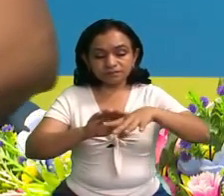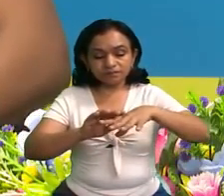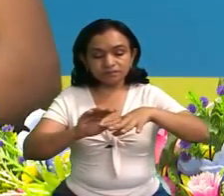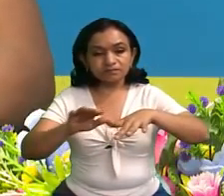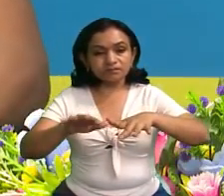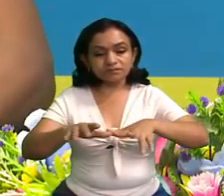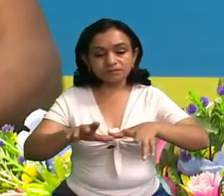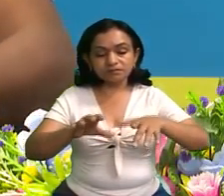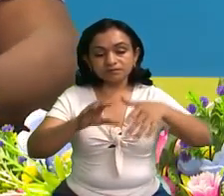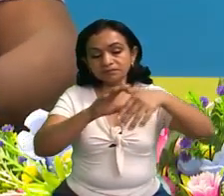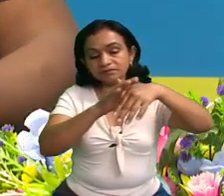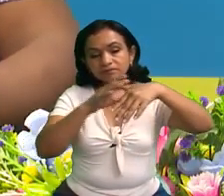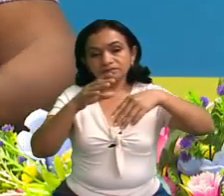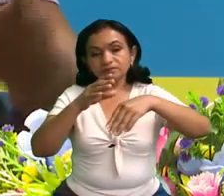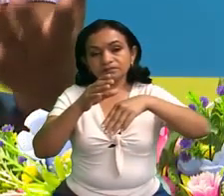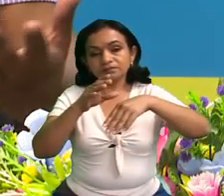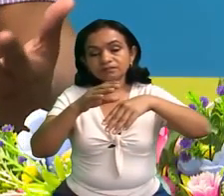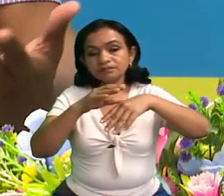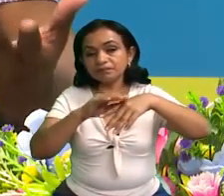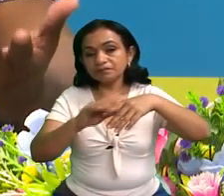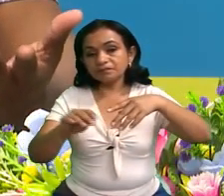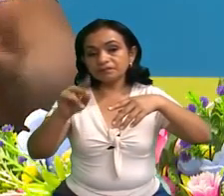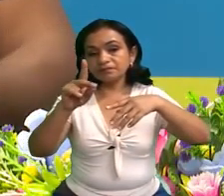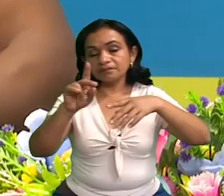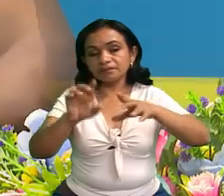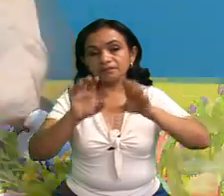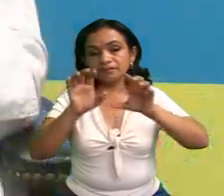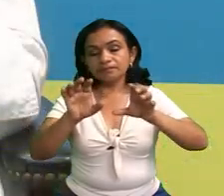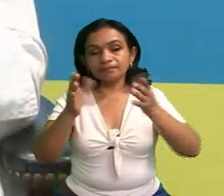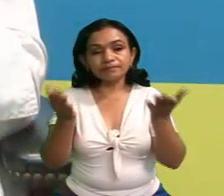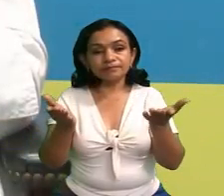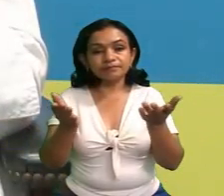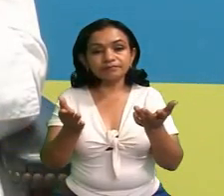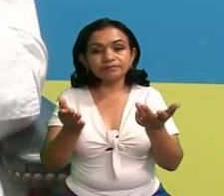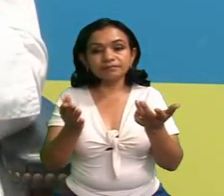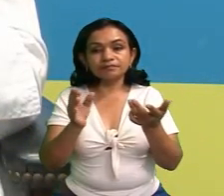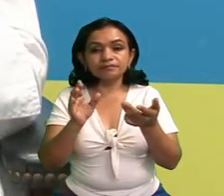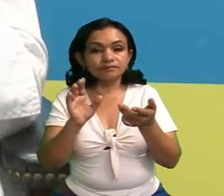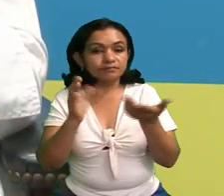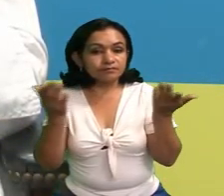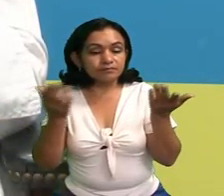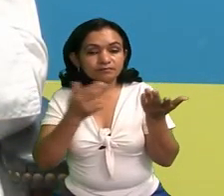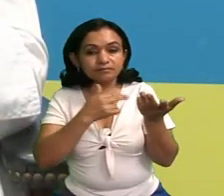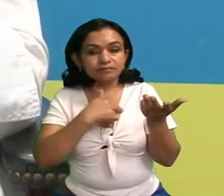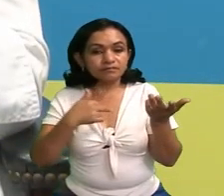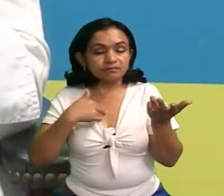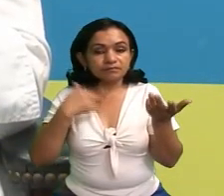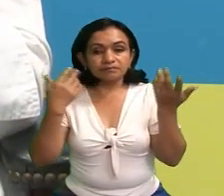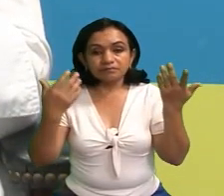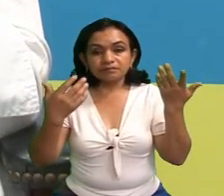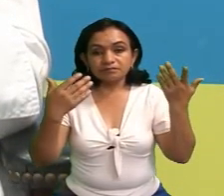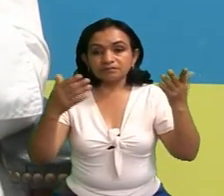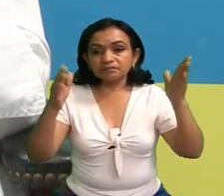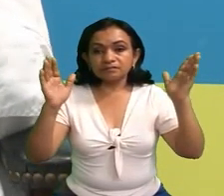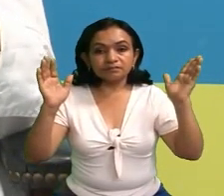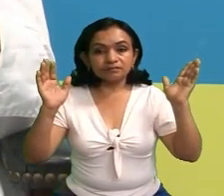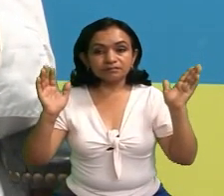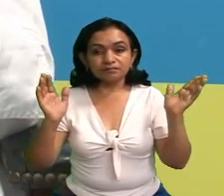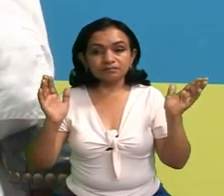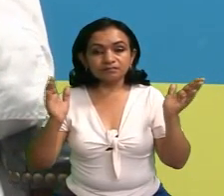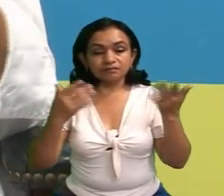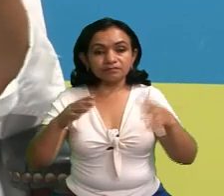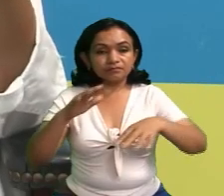piernas. En el caso de las estrías, ¿en qué parte? De verdad que las estrías se pueden aparecer